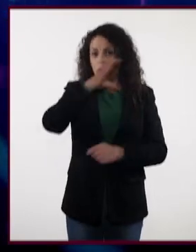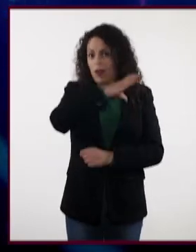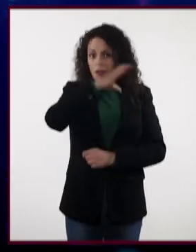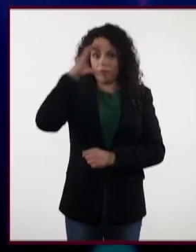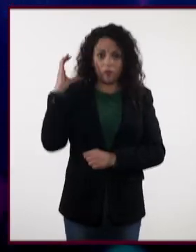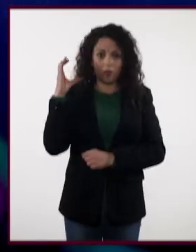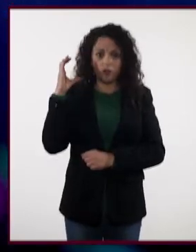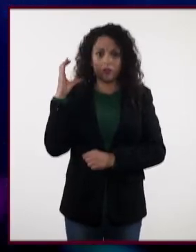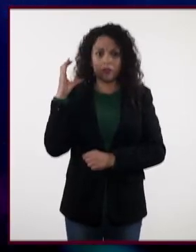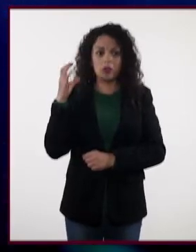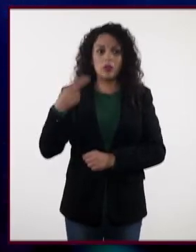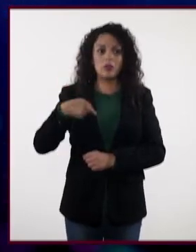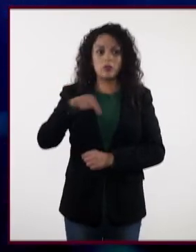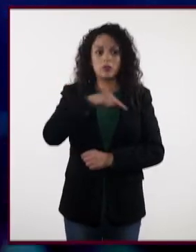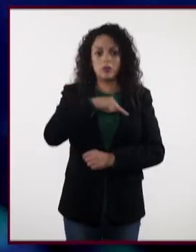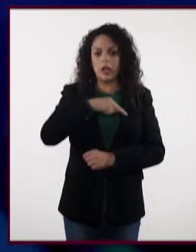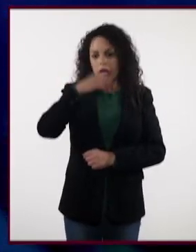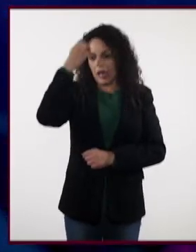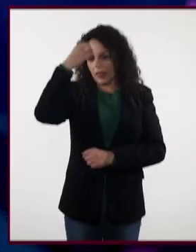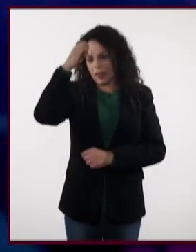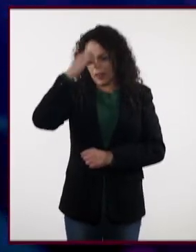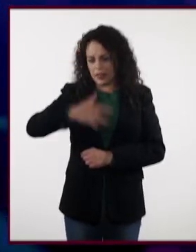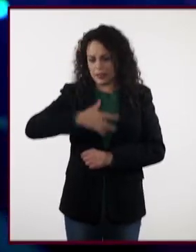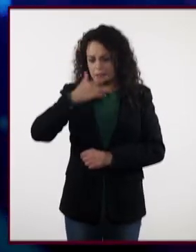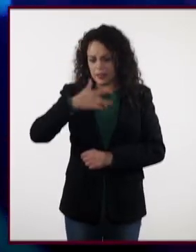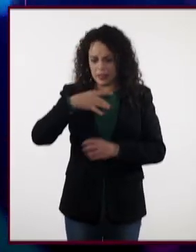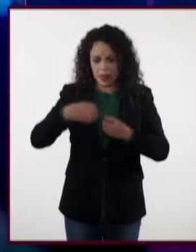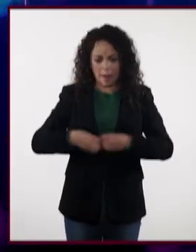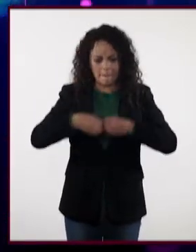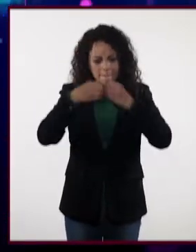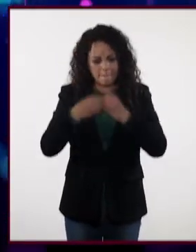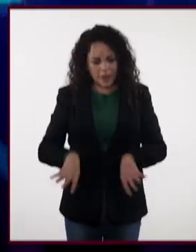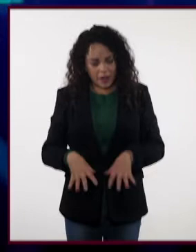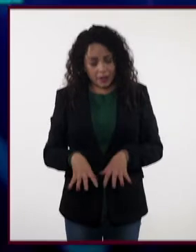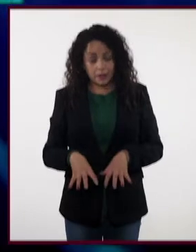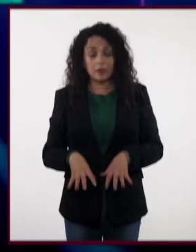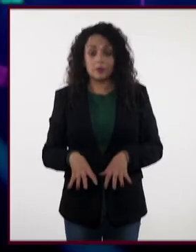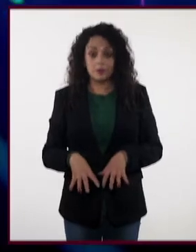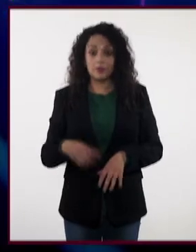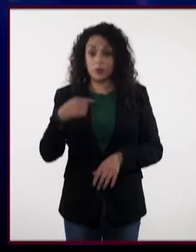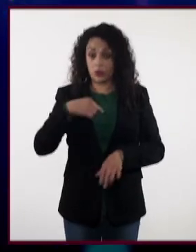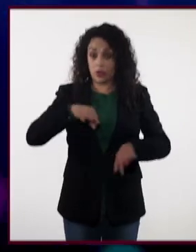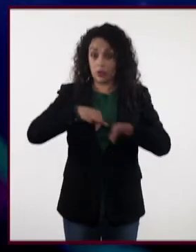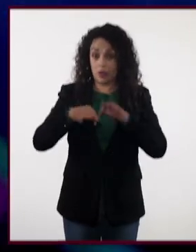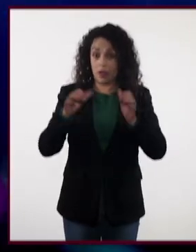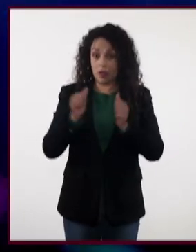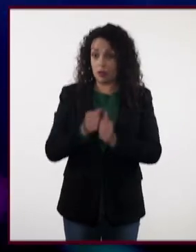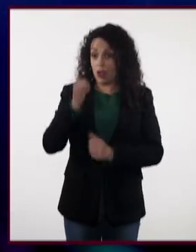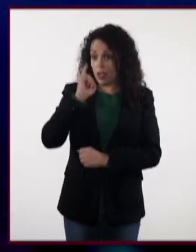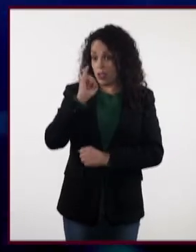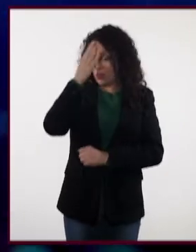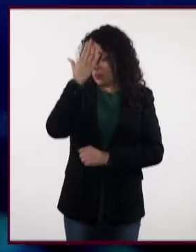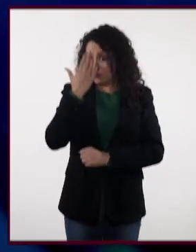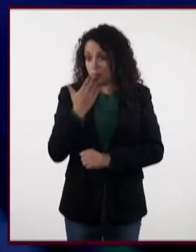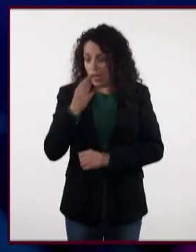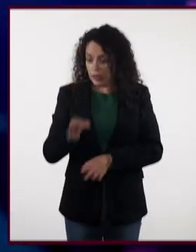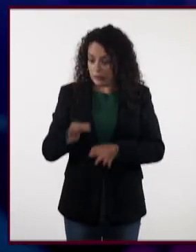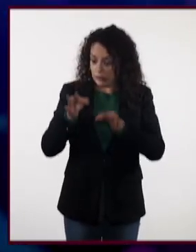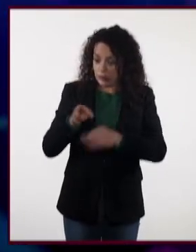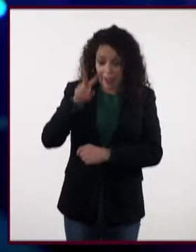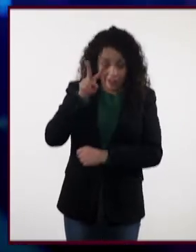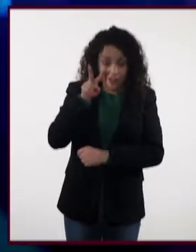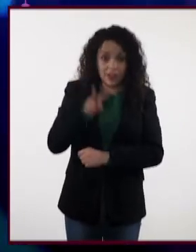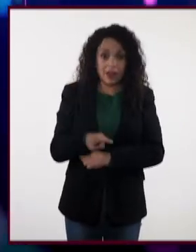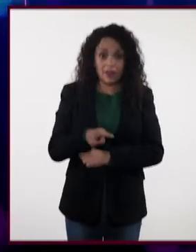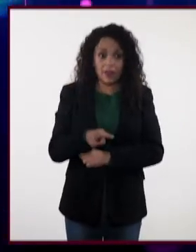fotografía en nuestra experiencia de pérdida. Entonces, pues bueno, yo al trabajar con imágenes reales que me